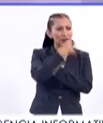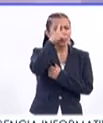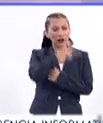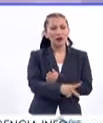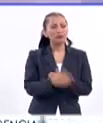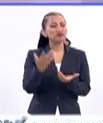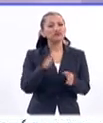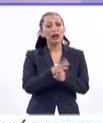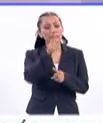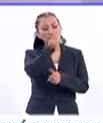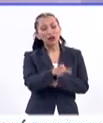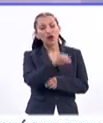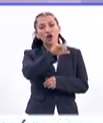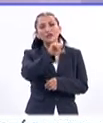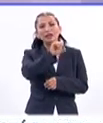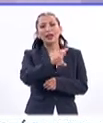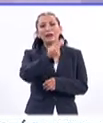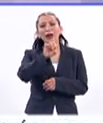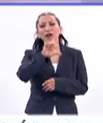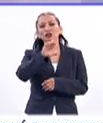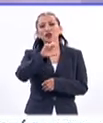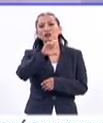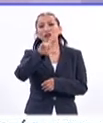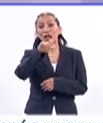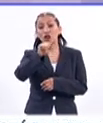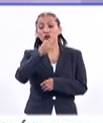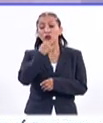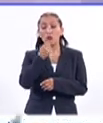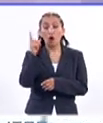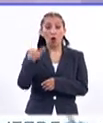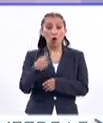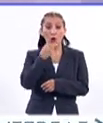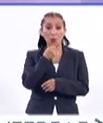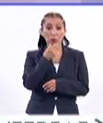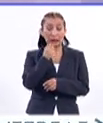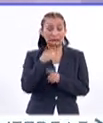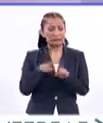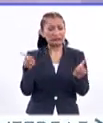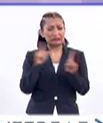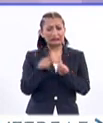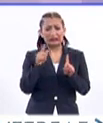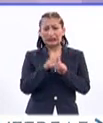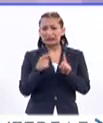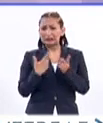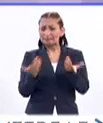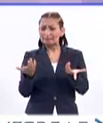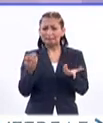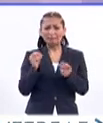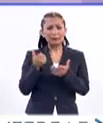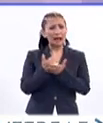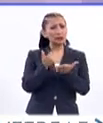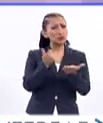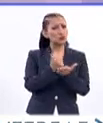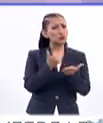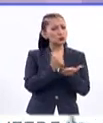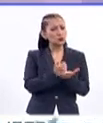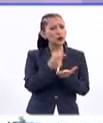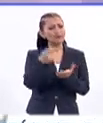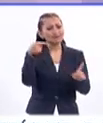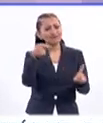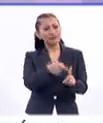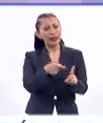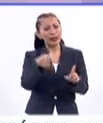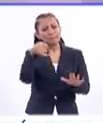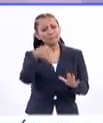México. Hablamos de José Vasconcelos, un hombre multifacético que logró impactar de manera directa